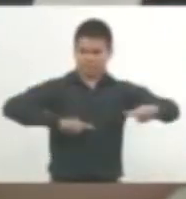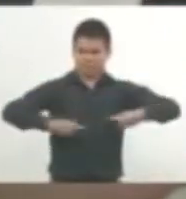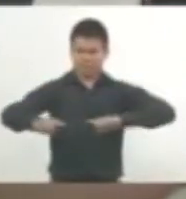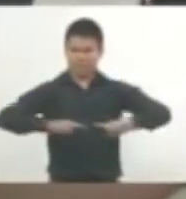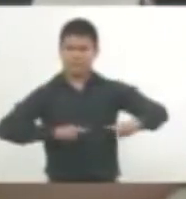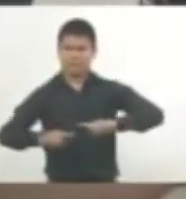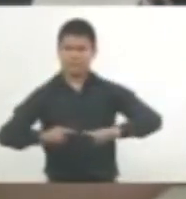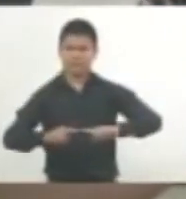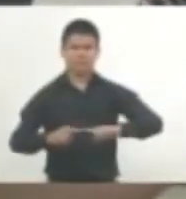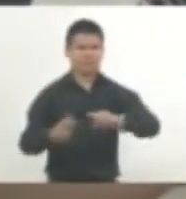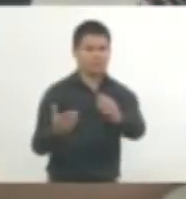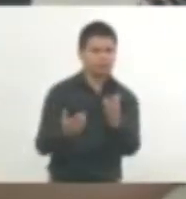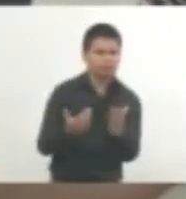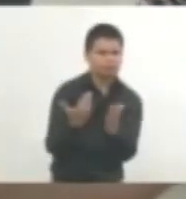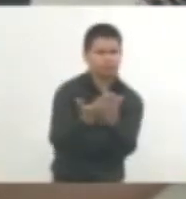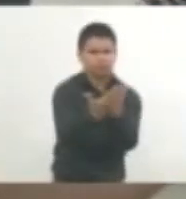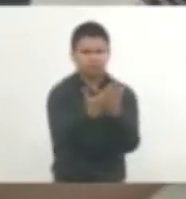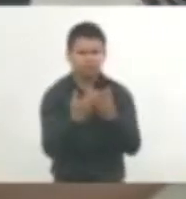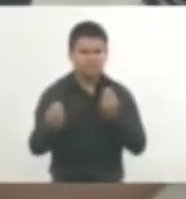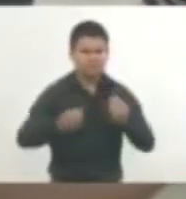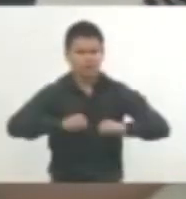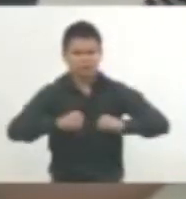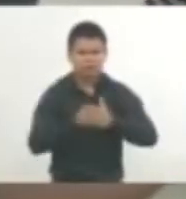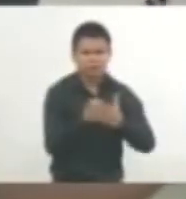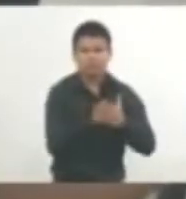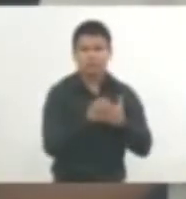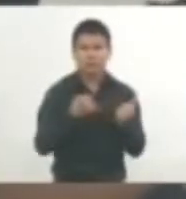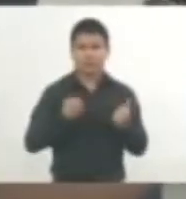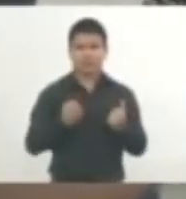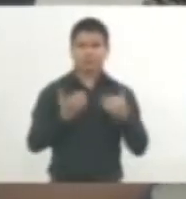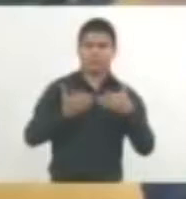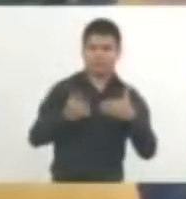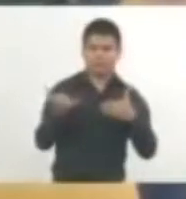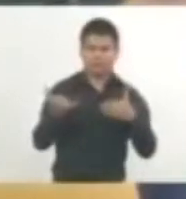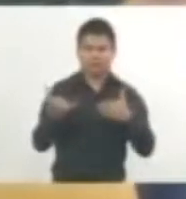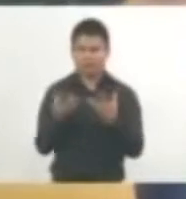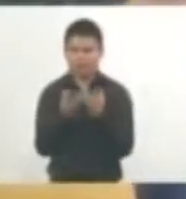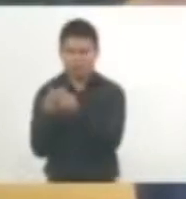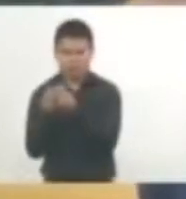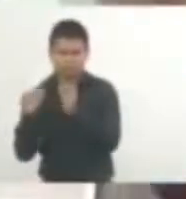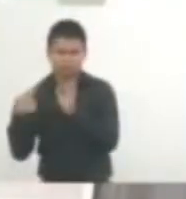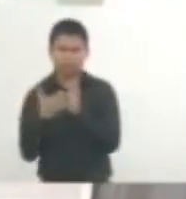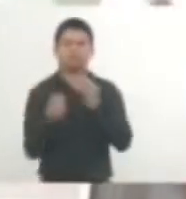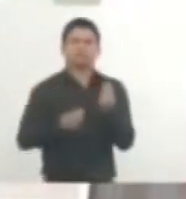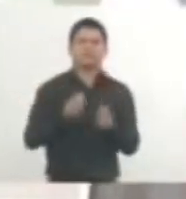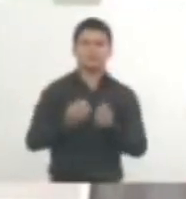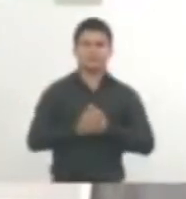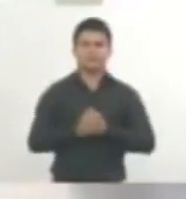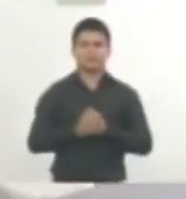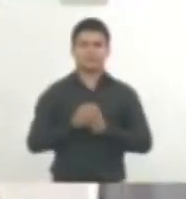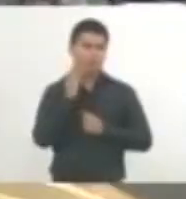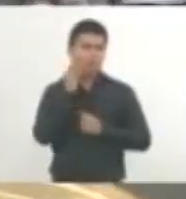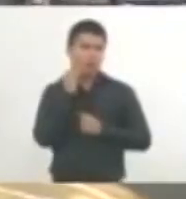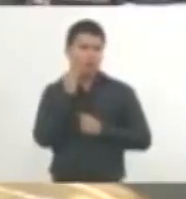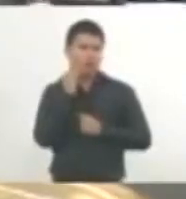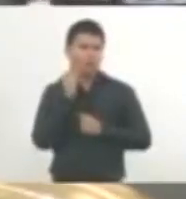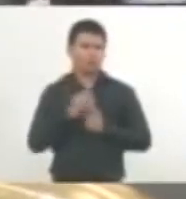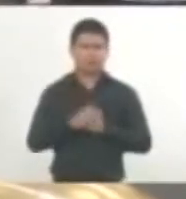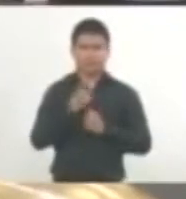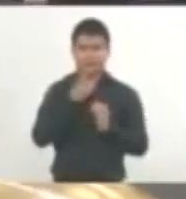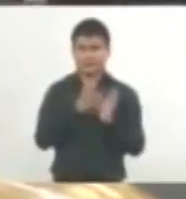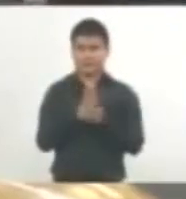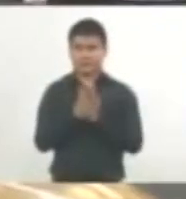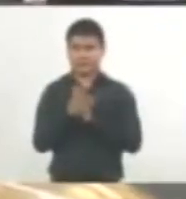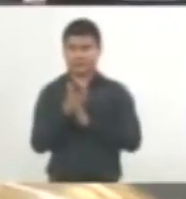el consejo o el alcalde que tiene una jurisdicción contenciosa administrativa. Expertos consultados tienen otro parecer. Si las demandas están